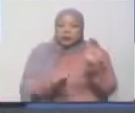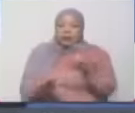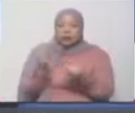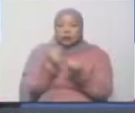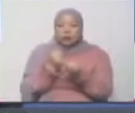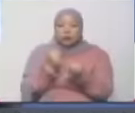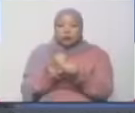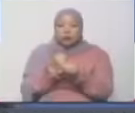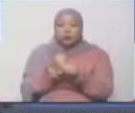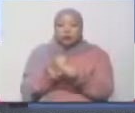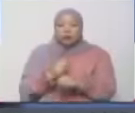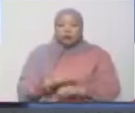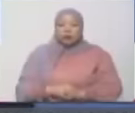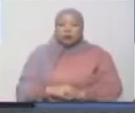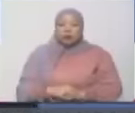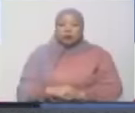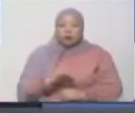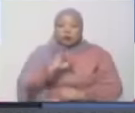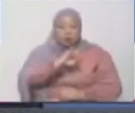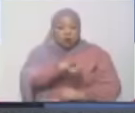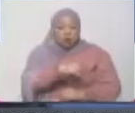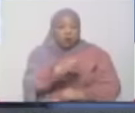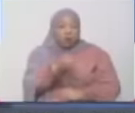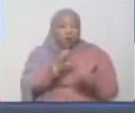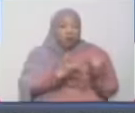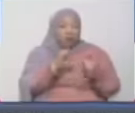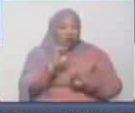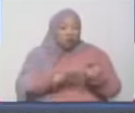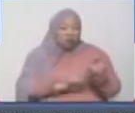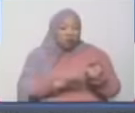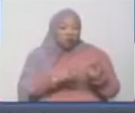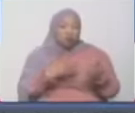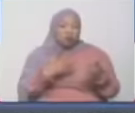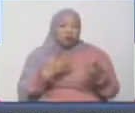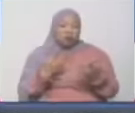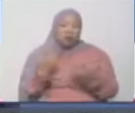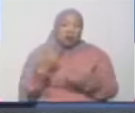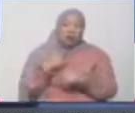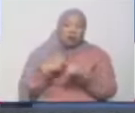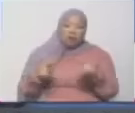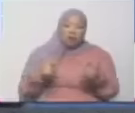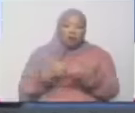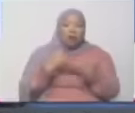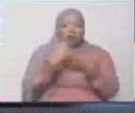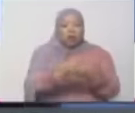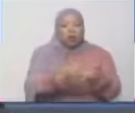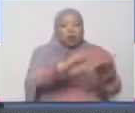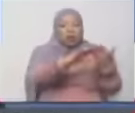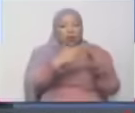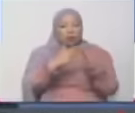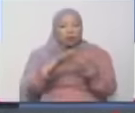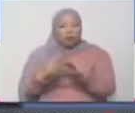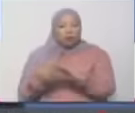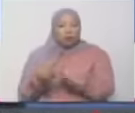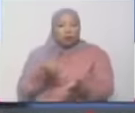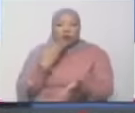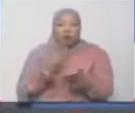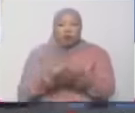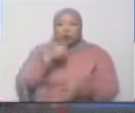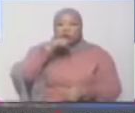eso es que le comentaba, presidente, que la universidad tiene que revisarse y ponerse a la orden de las necesidades de la mano de la comuna. Y el proyecto es un proyecto histórico. ¿Dónde